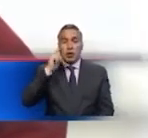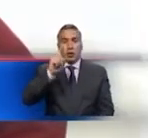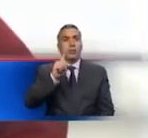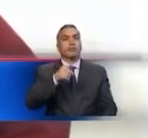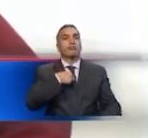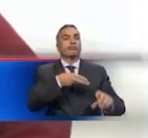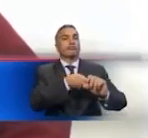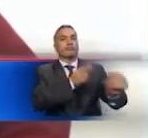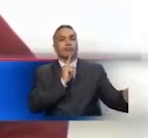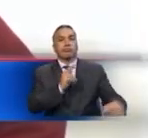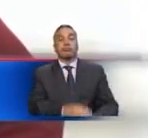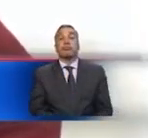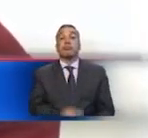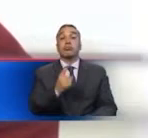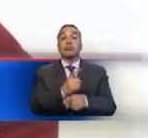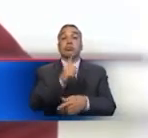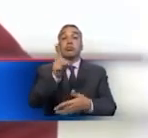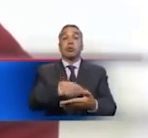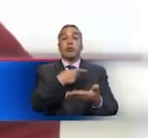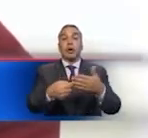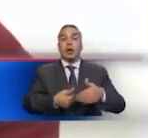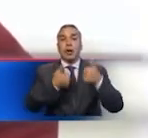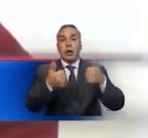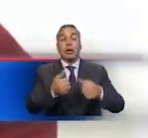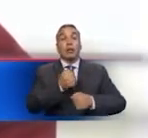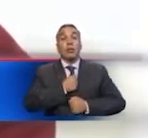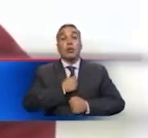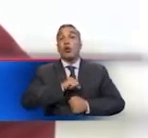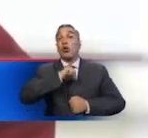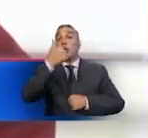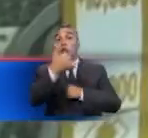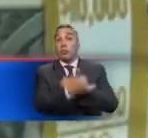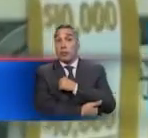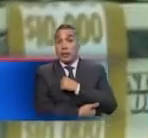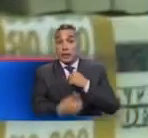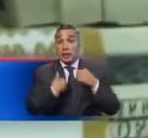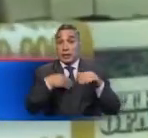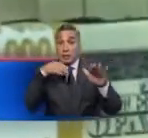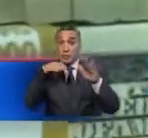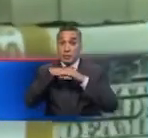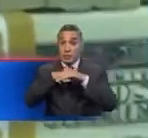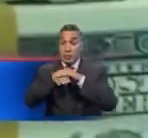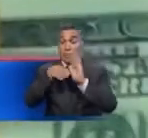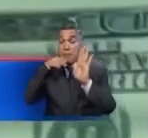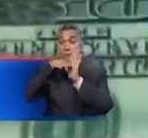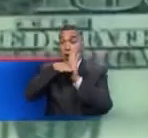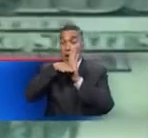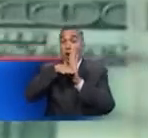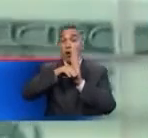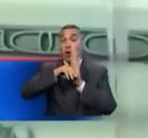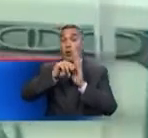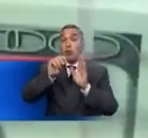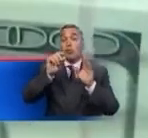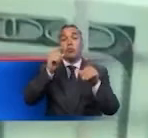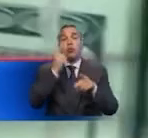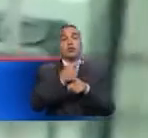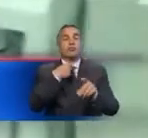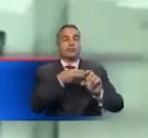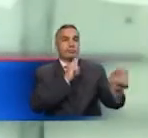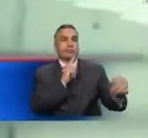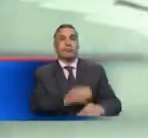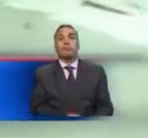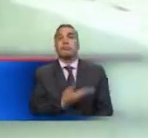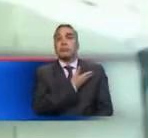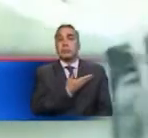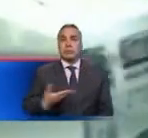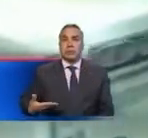toda su fortuna en paraísos fiscales y al mismo tiempo hable de inversión extranjera directa? Es decir,